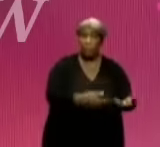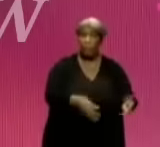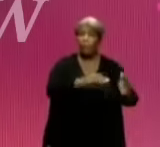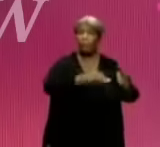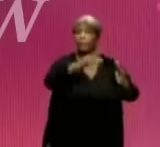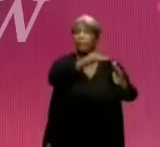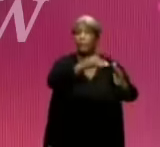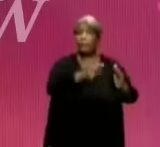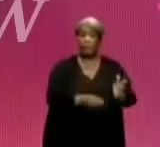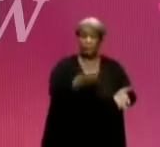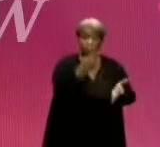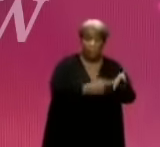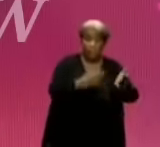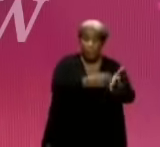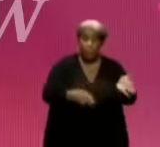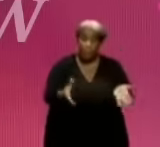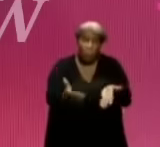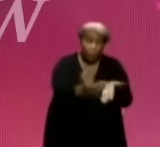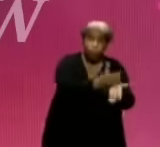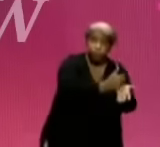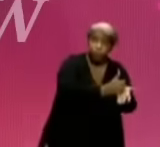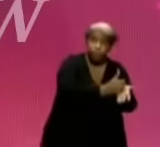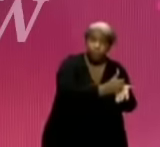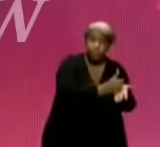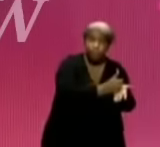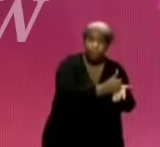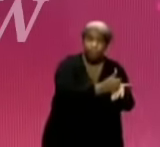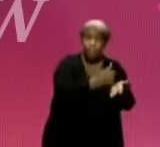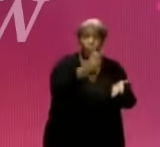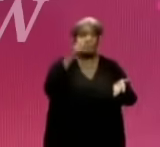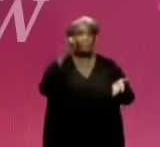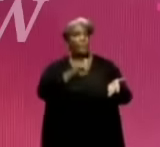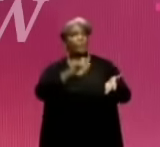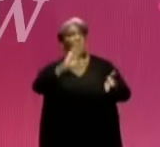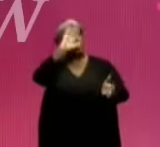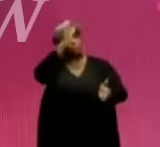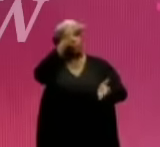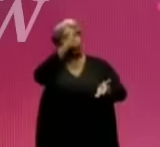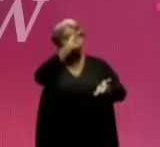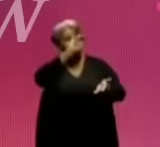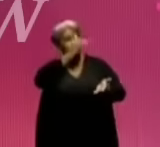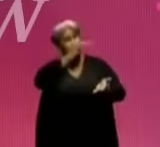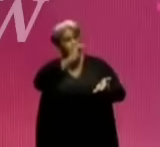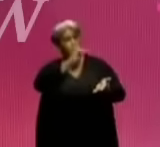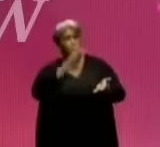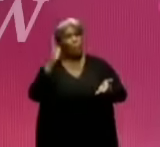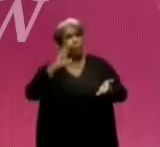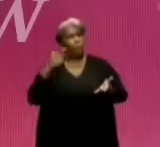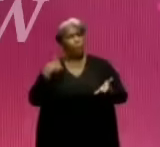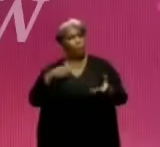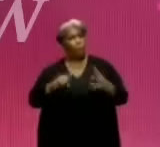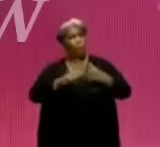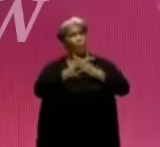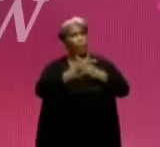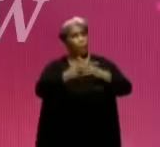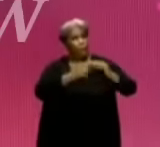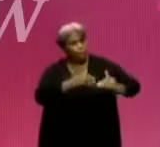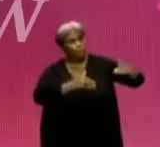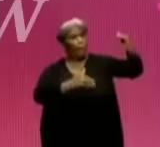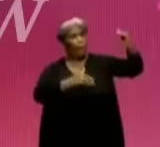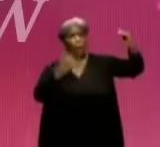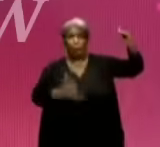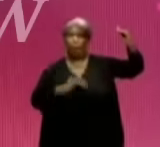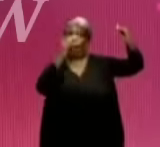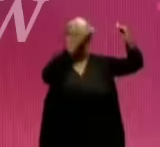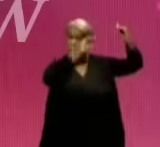creciendo, pues se había reducido en relación al nivel que nosotros lo encontramos. Eso yo te puedo decir que es un acto